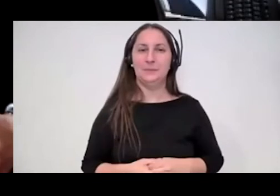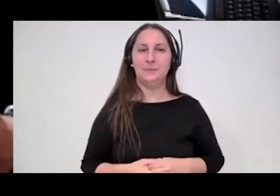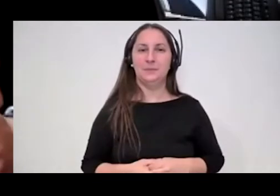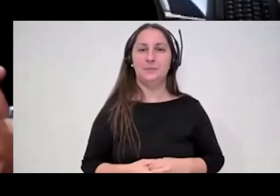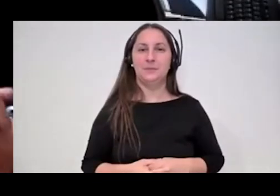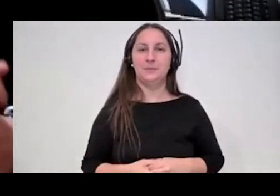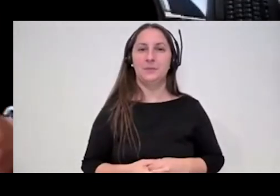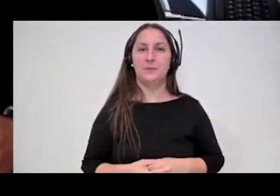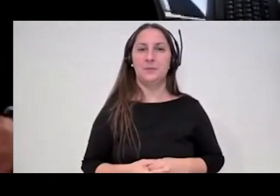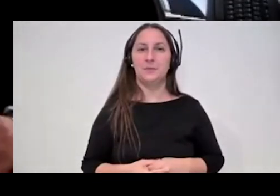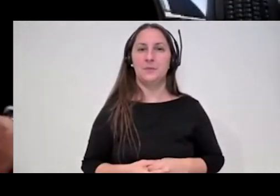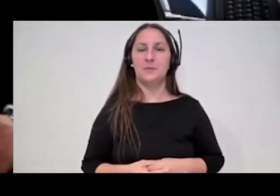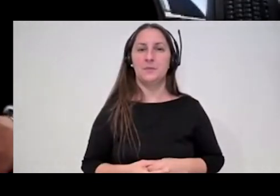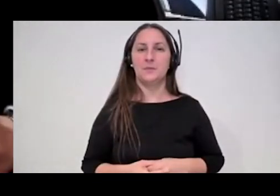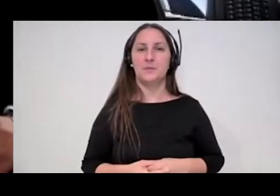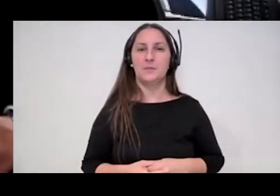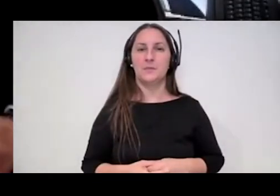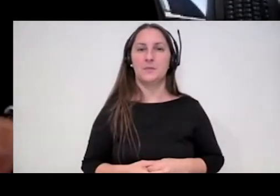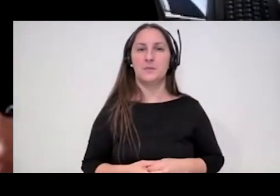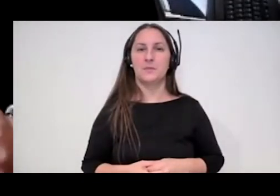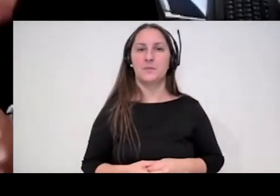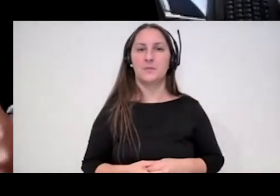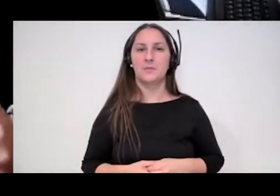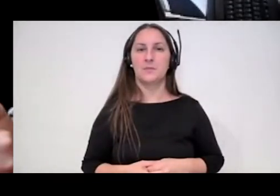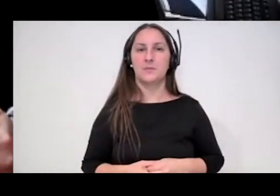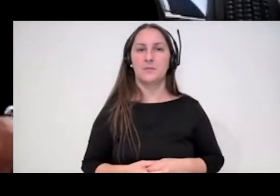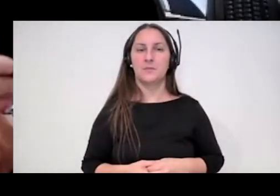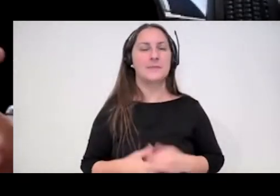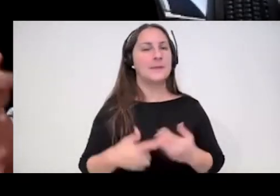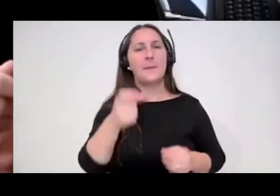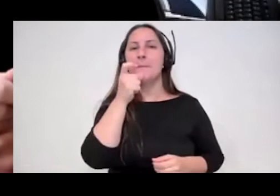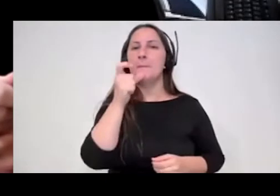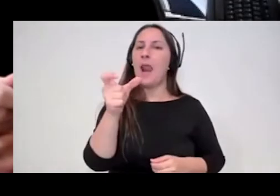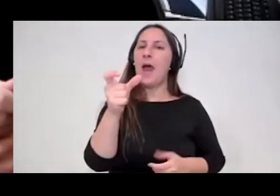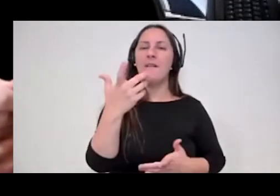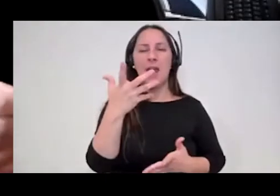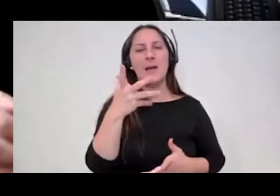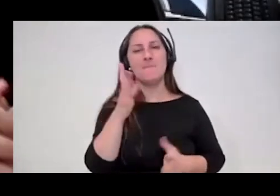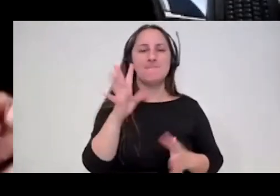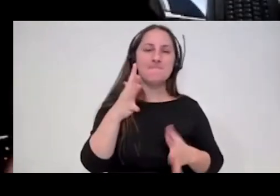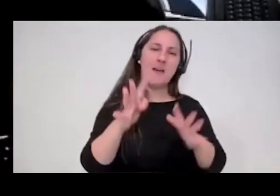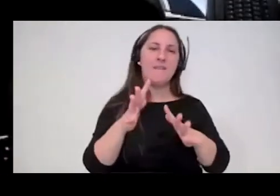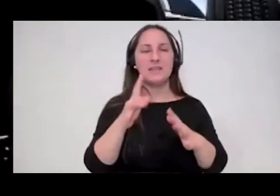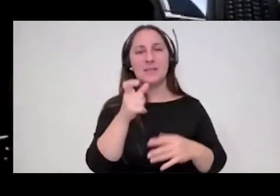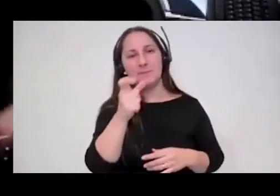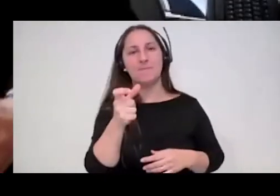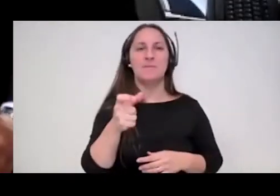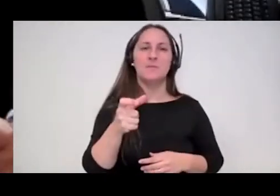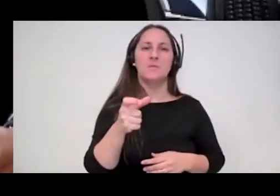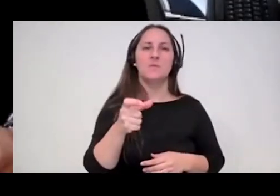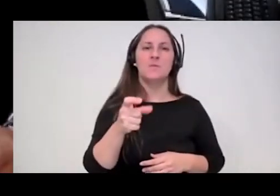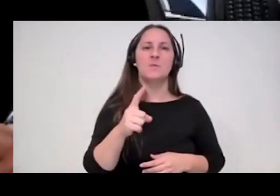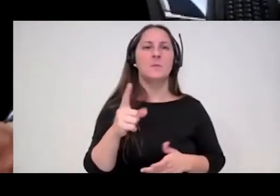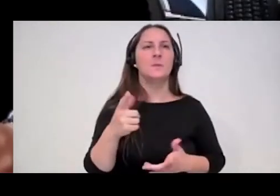No lo hace como, voy a usar una palabra que a veces la uso, ¿no? Con respecto a esto, no lo hace